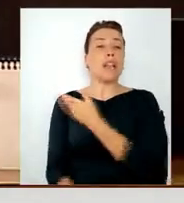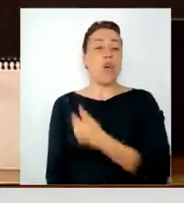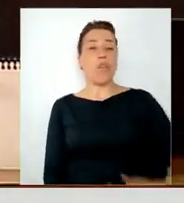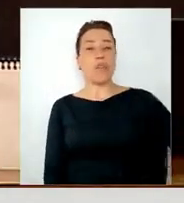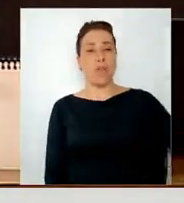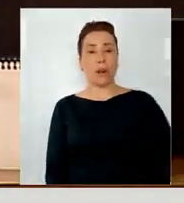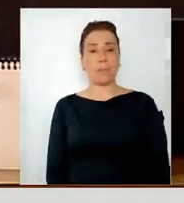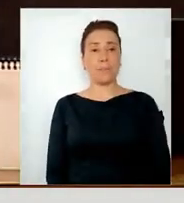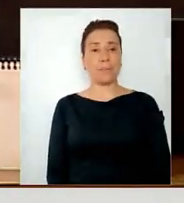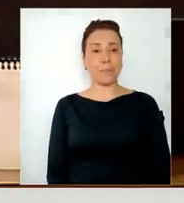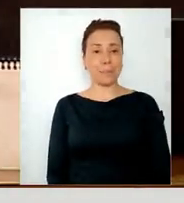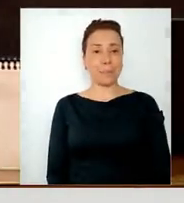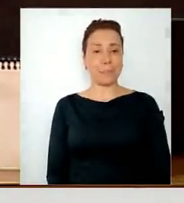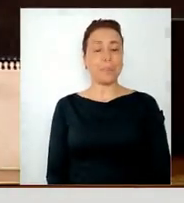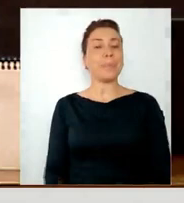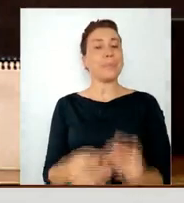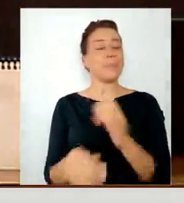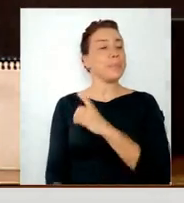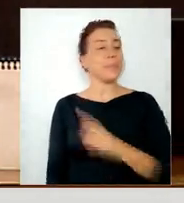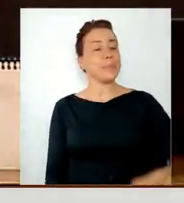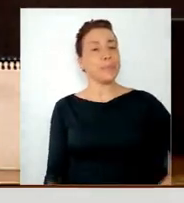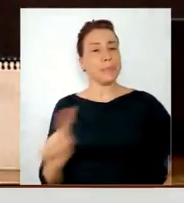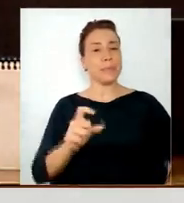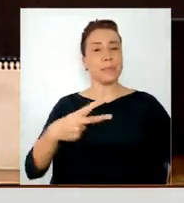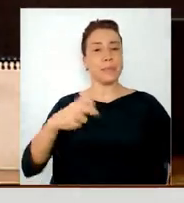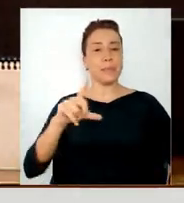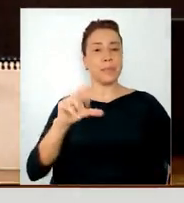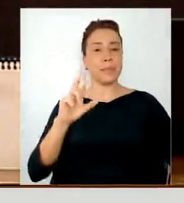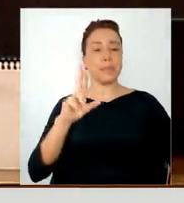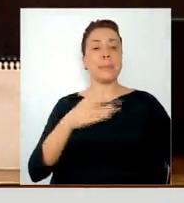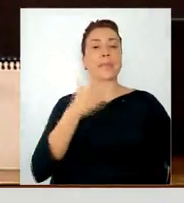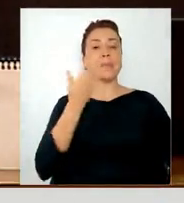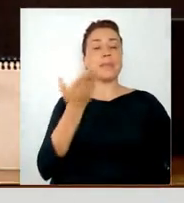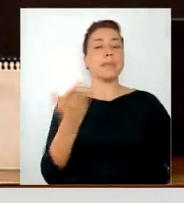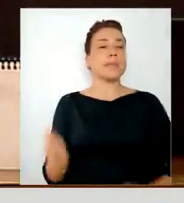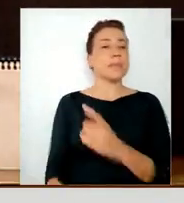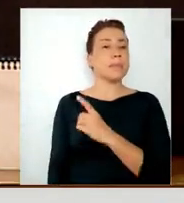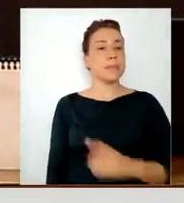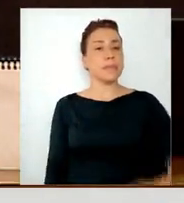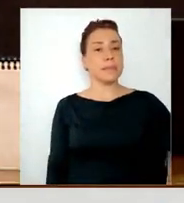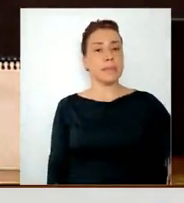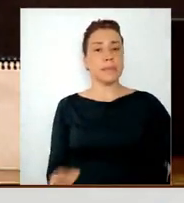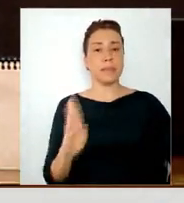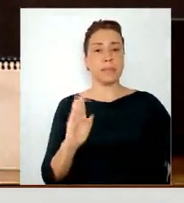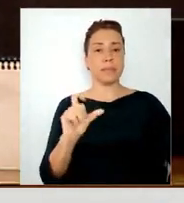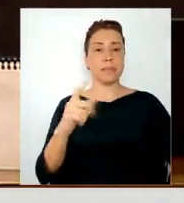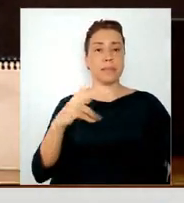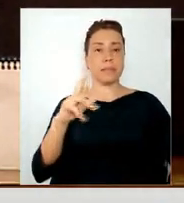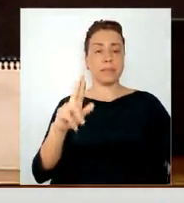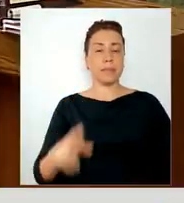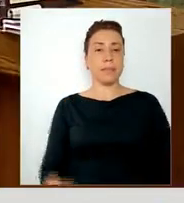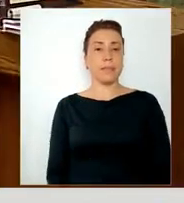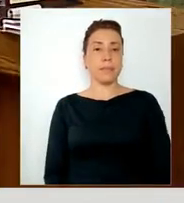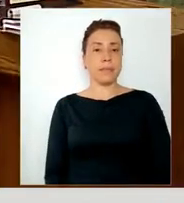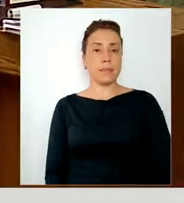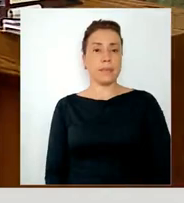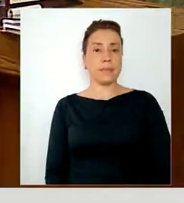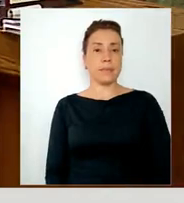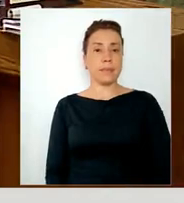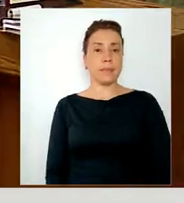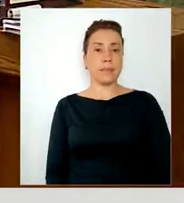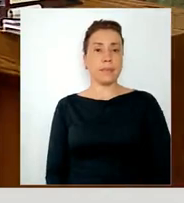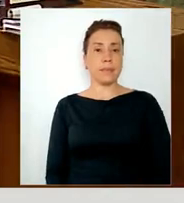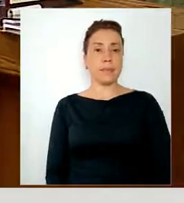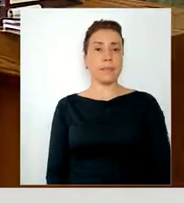Gracias diputados pero le damos la palabra al diputado Miguel Ángel Becker diputado Gracias presidente